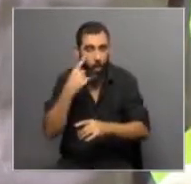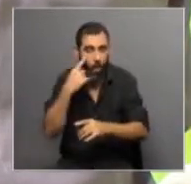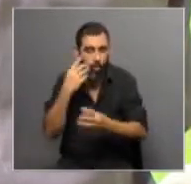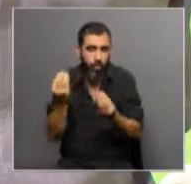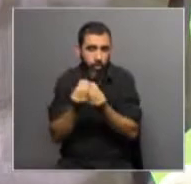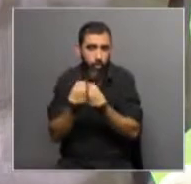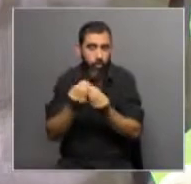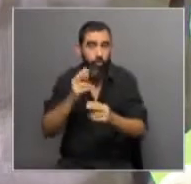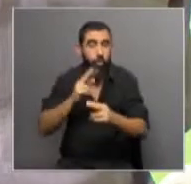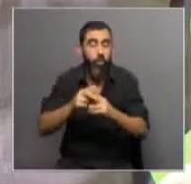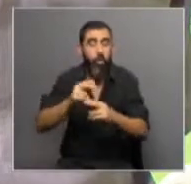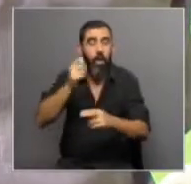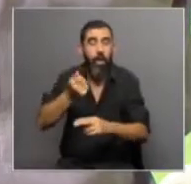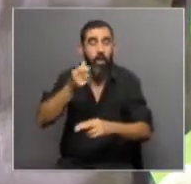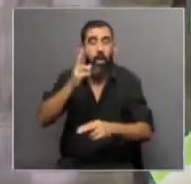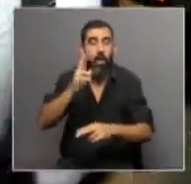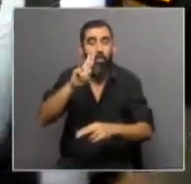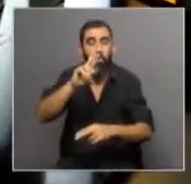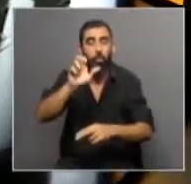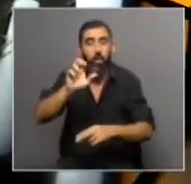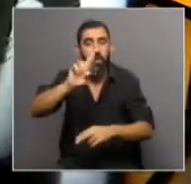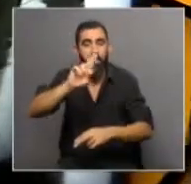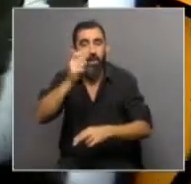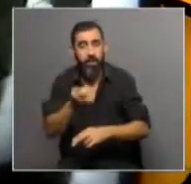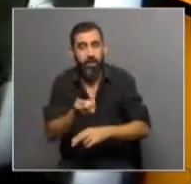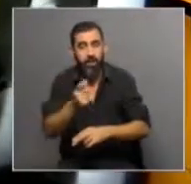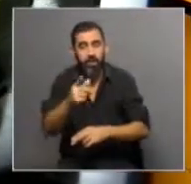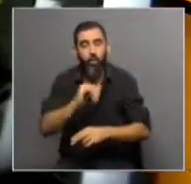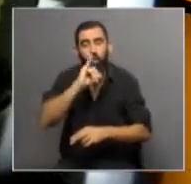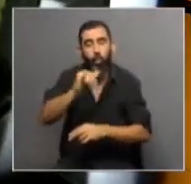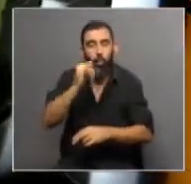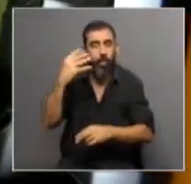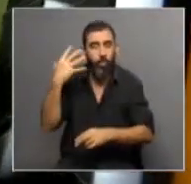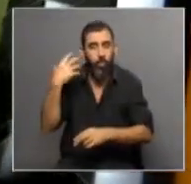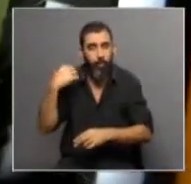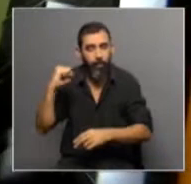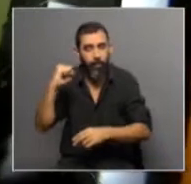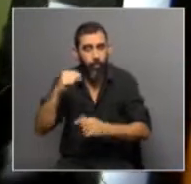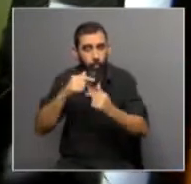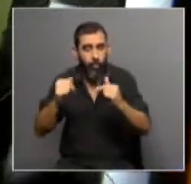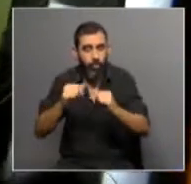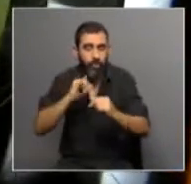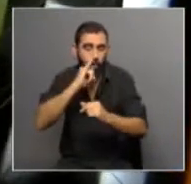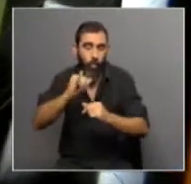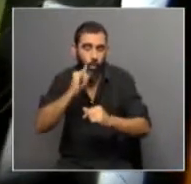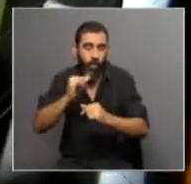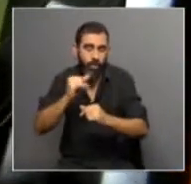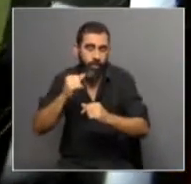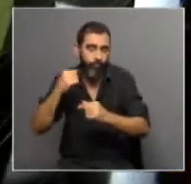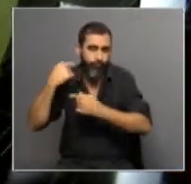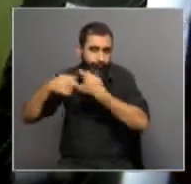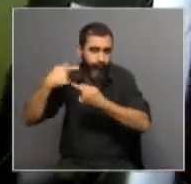conocemos, que se llama aruera, y que, bueno, los relatos mitológicos, las leyendas más